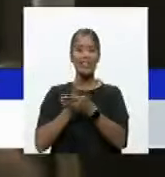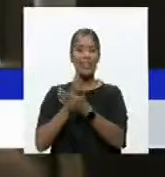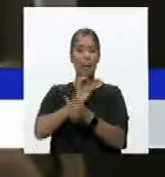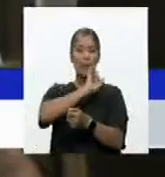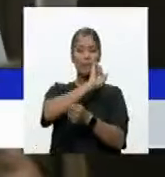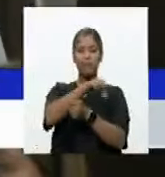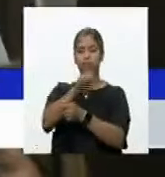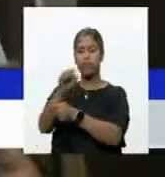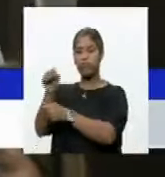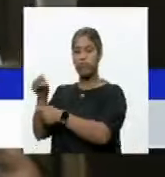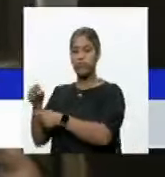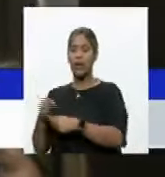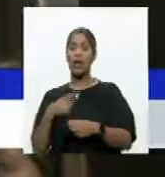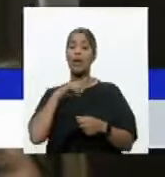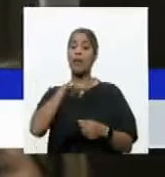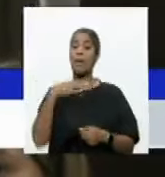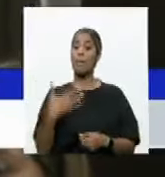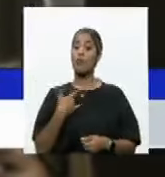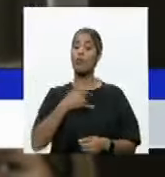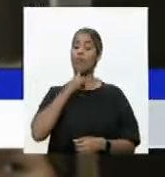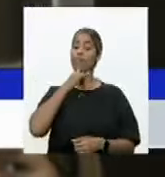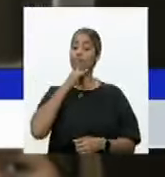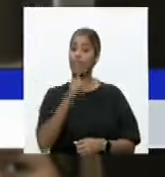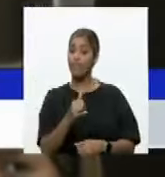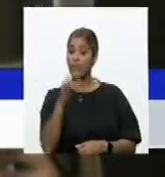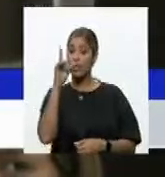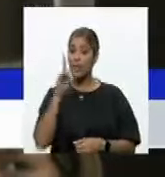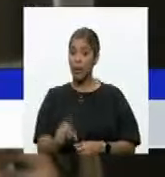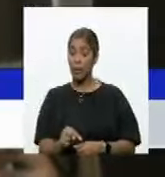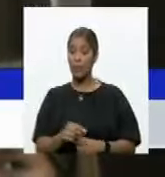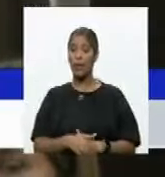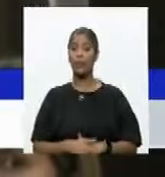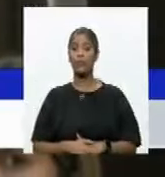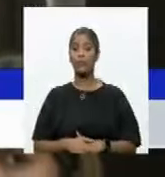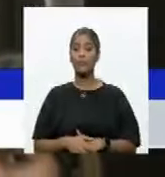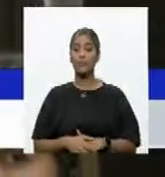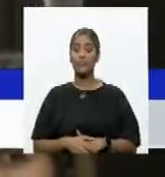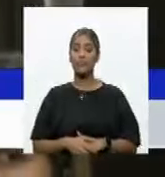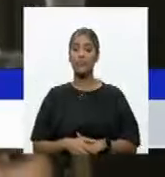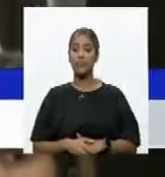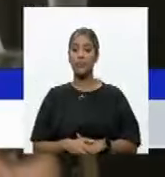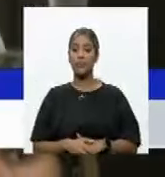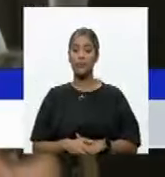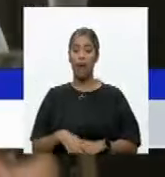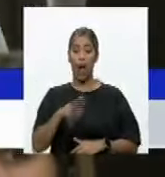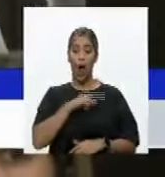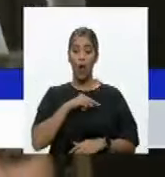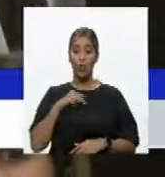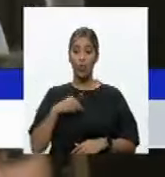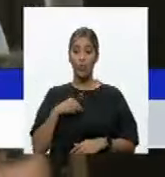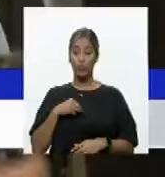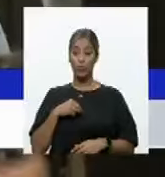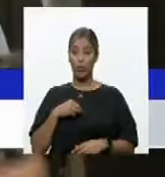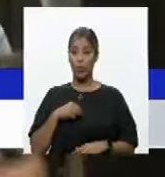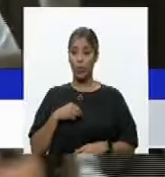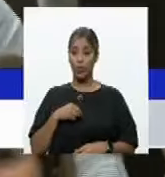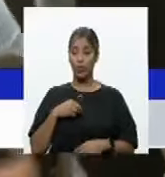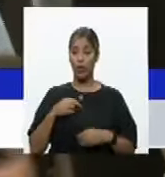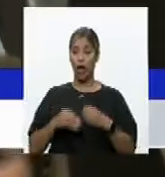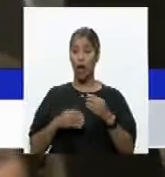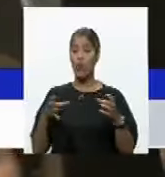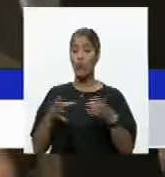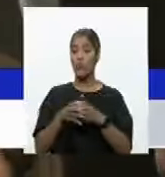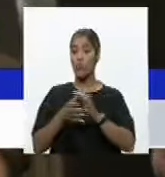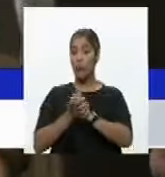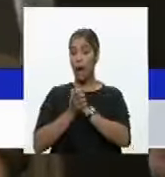imperio. Es importante resaltar, compañeros, colegas parlamentarios, que nosotros, por medio del grupo